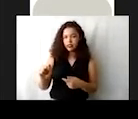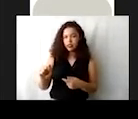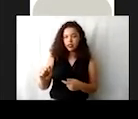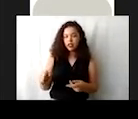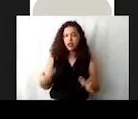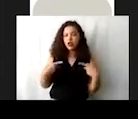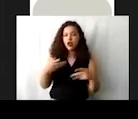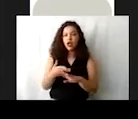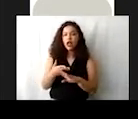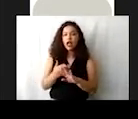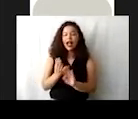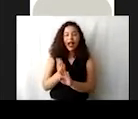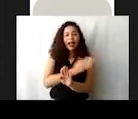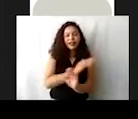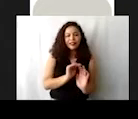preinscripción,